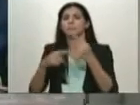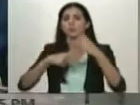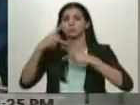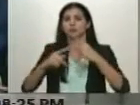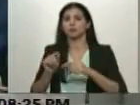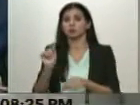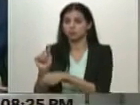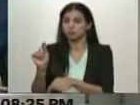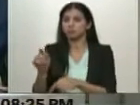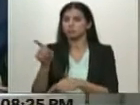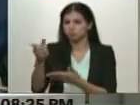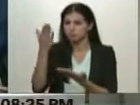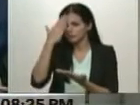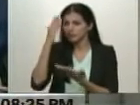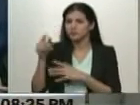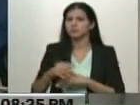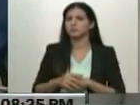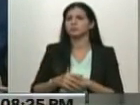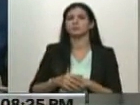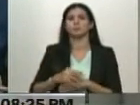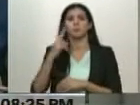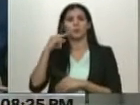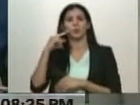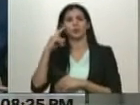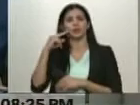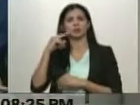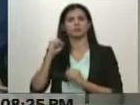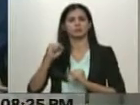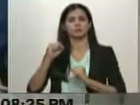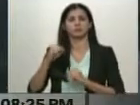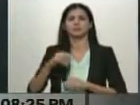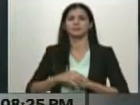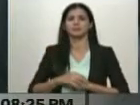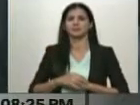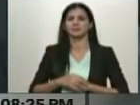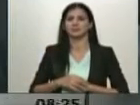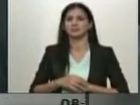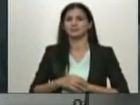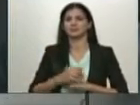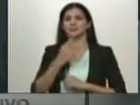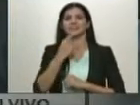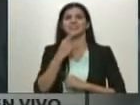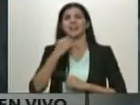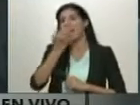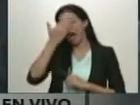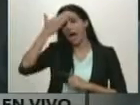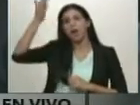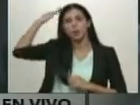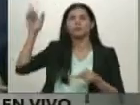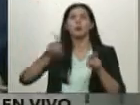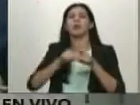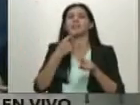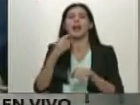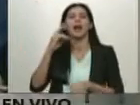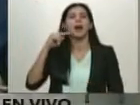camarada, poco amulatado, diría Ramos Alup, ¿verdad?